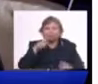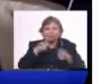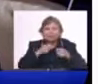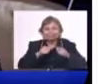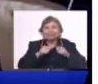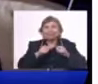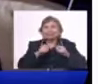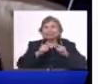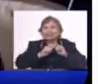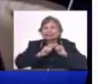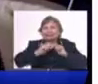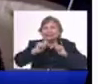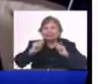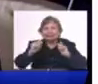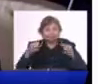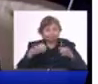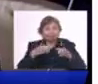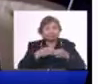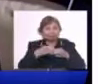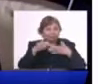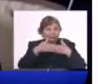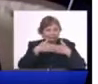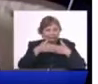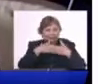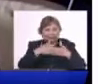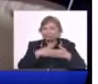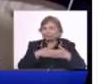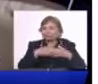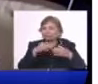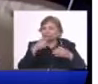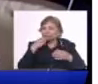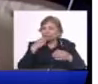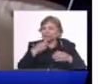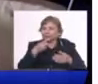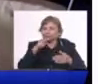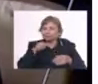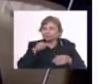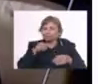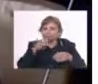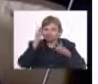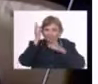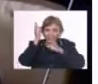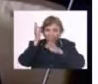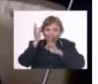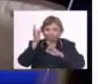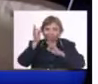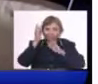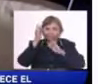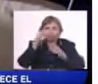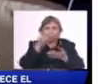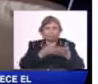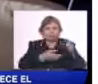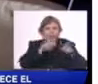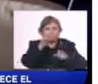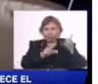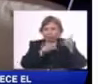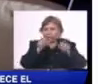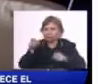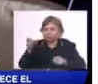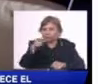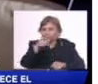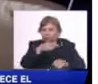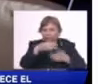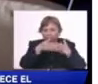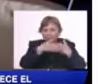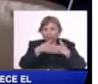poco distante llegar al consenso, pero estamos cerca, y que ese sea el mensaje que se lleve la ciudadanía, que